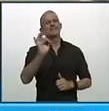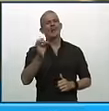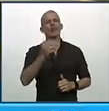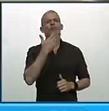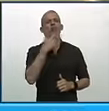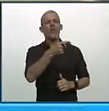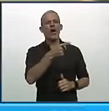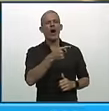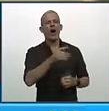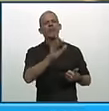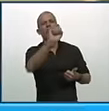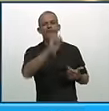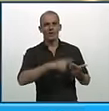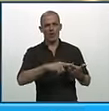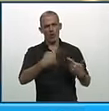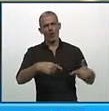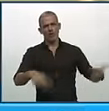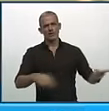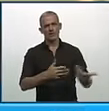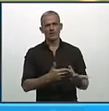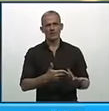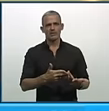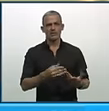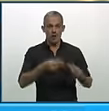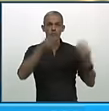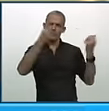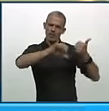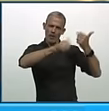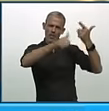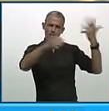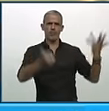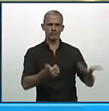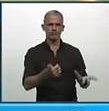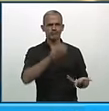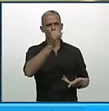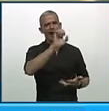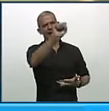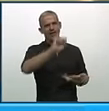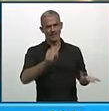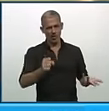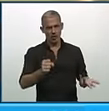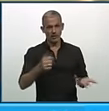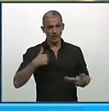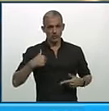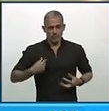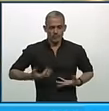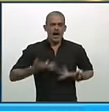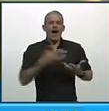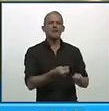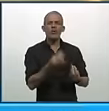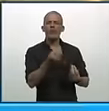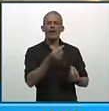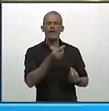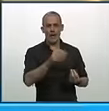en su Libertadores, las tantas veces que la ha ganado, y creo que venir a aportar y ayudar a conseguirla